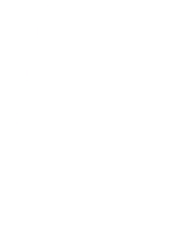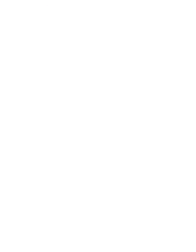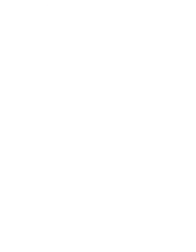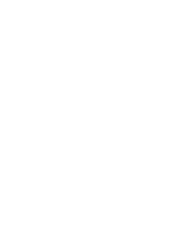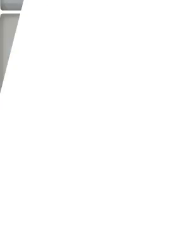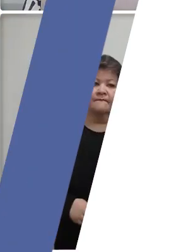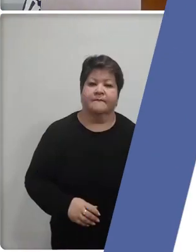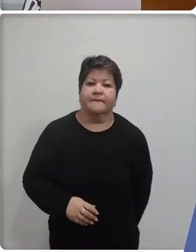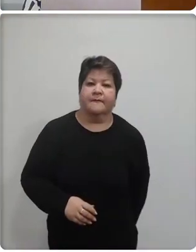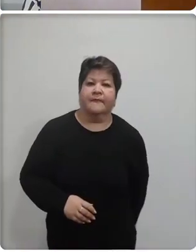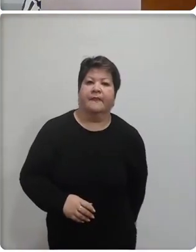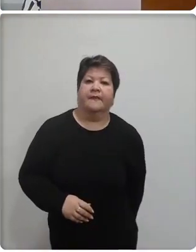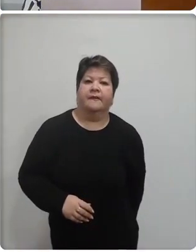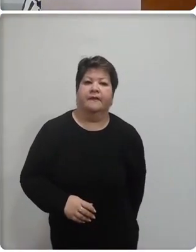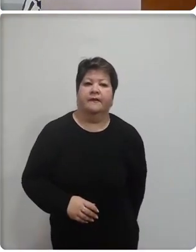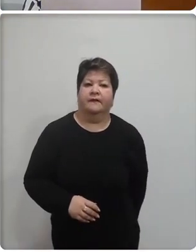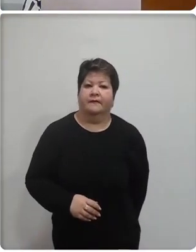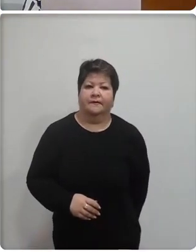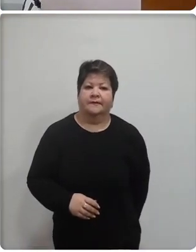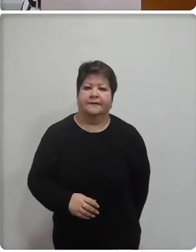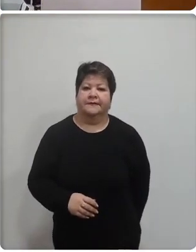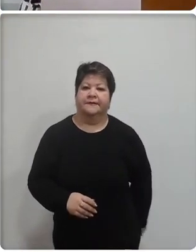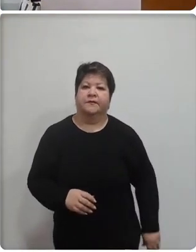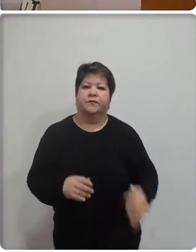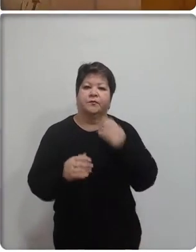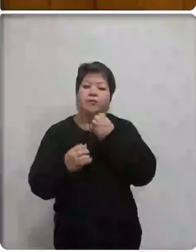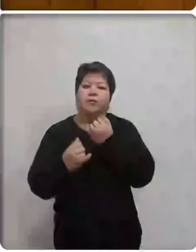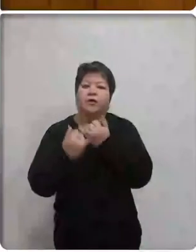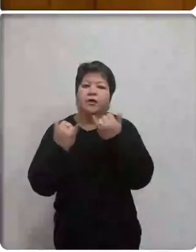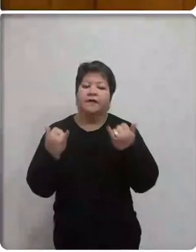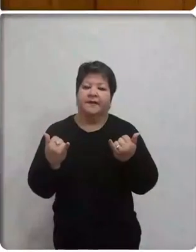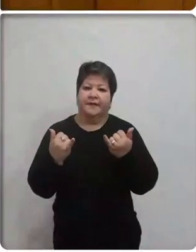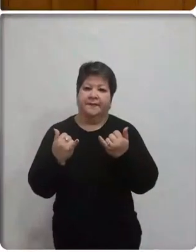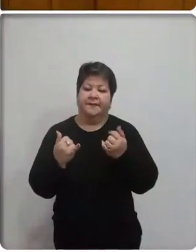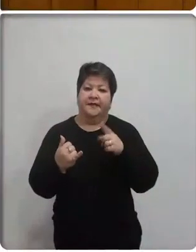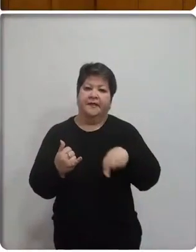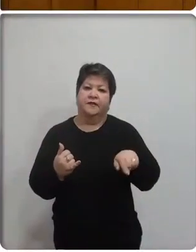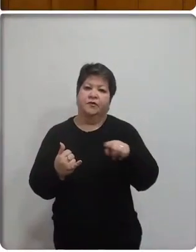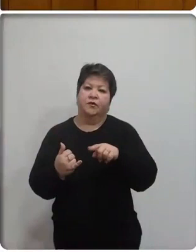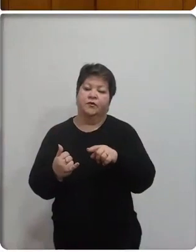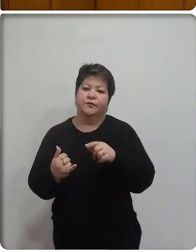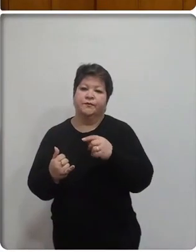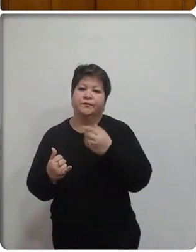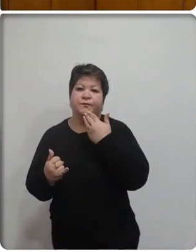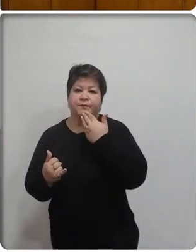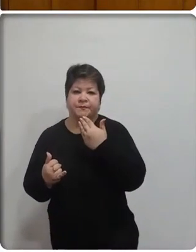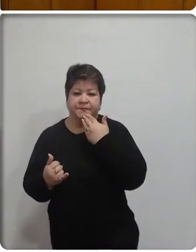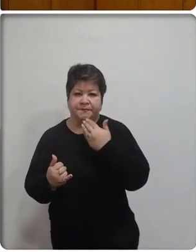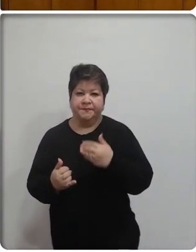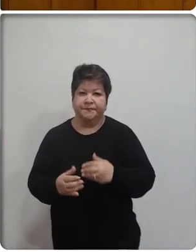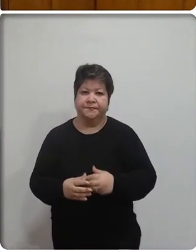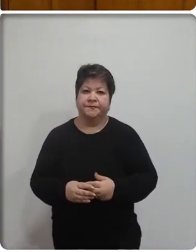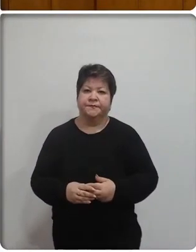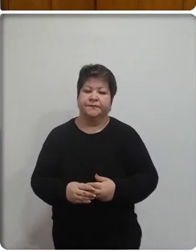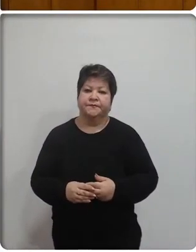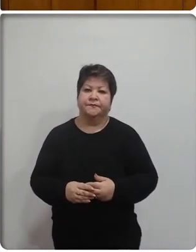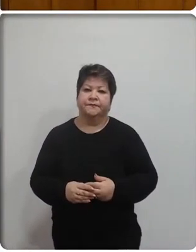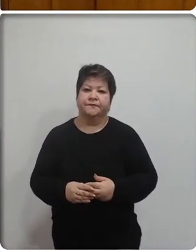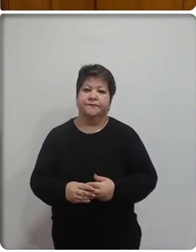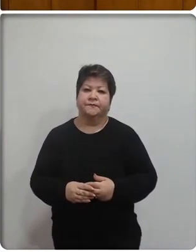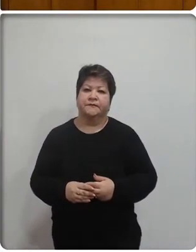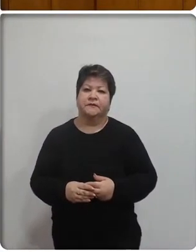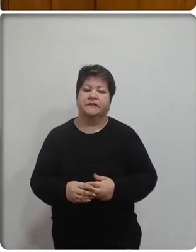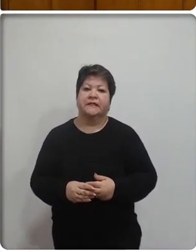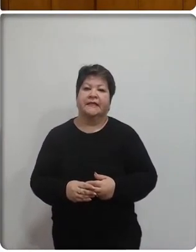Bueno, buenos días para todos. Es una muy linda convocatoria. Les agradezco mucho. Bueno, en